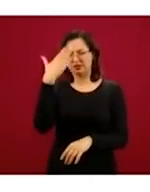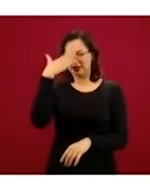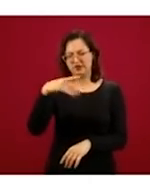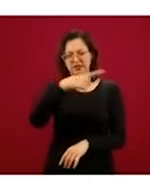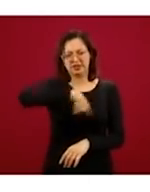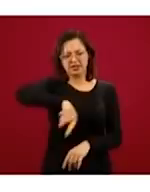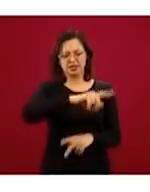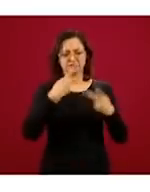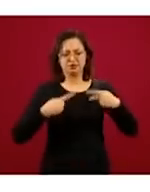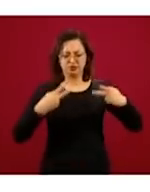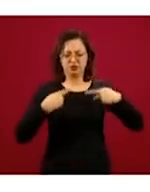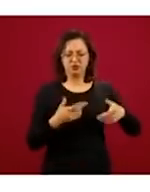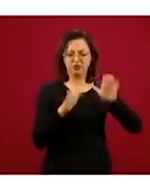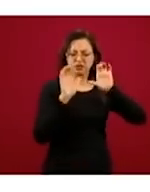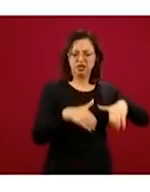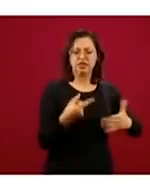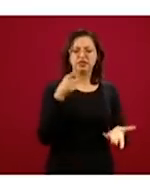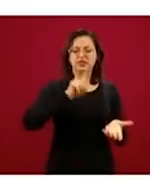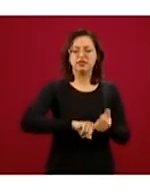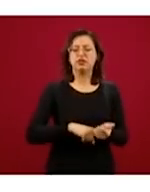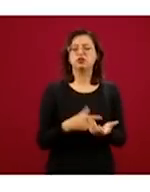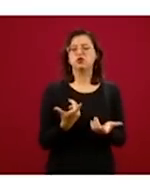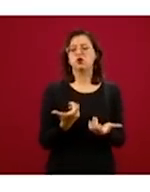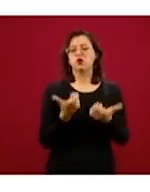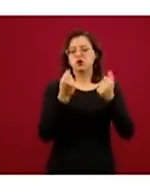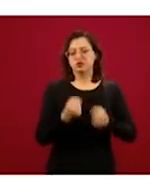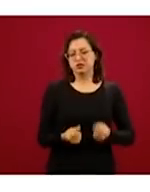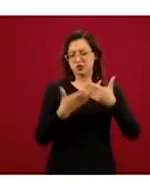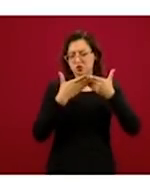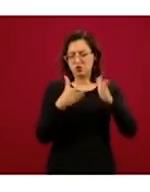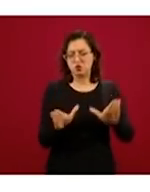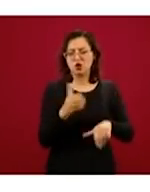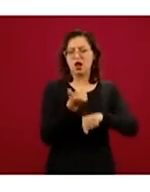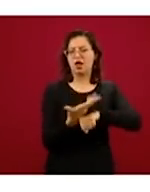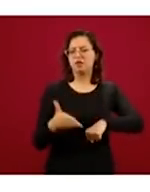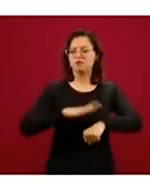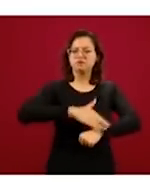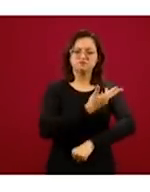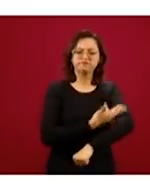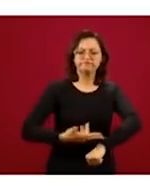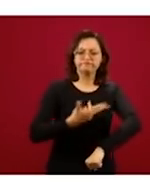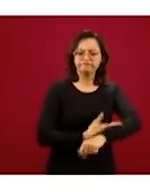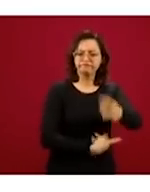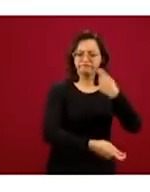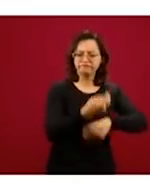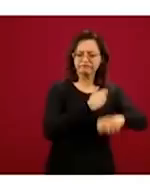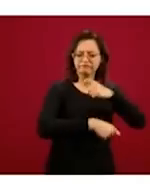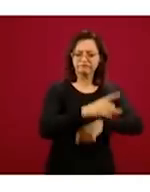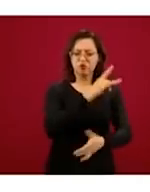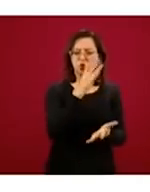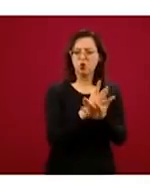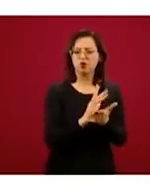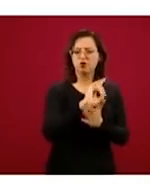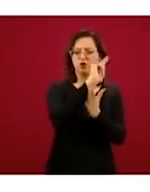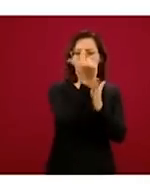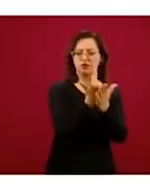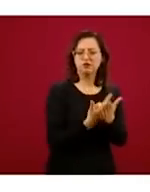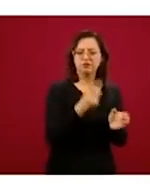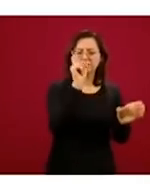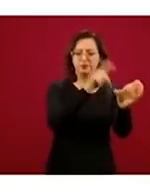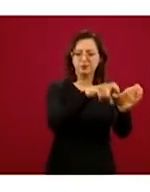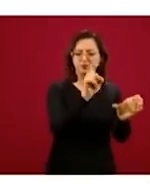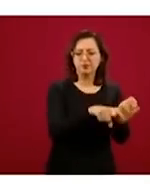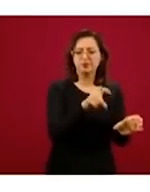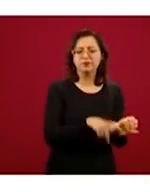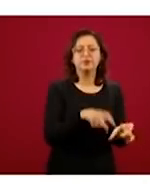contratado por el esquema el seguro popular y sus funciones eran administrativas principalmente de afiliación como el